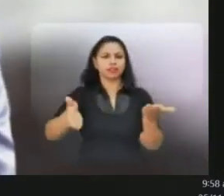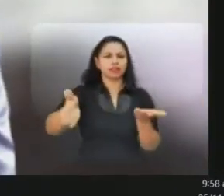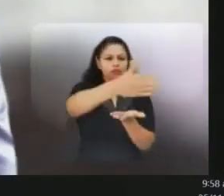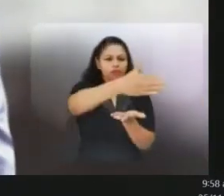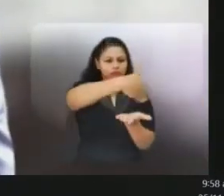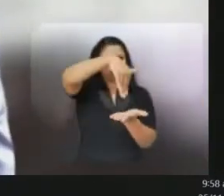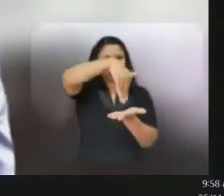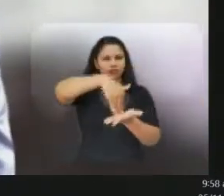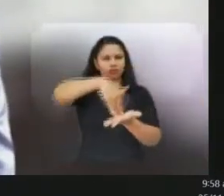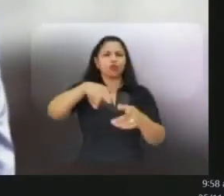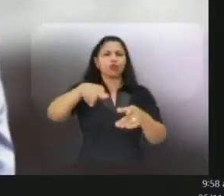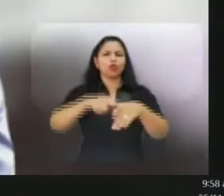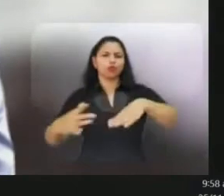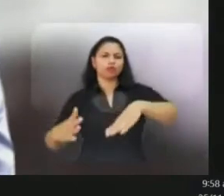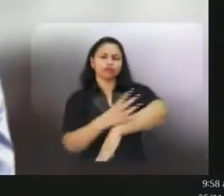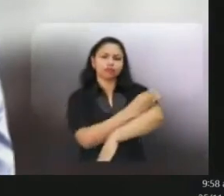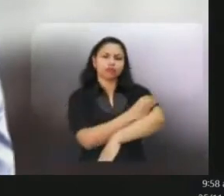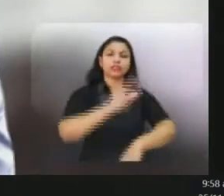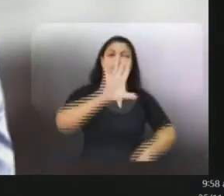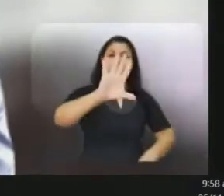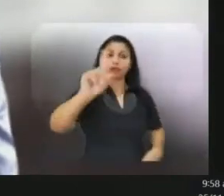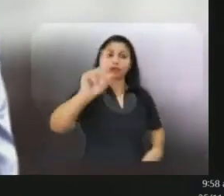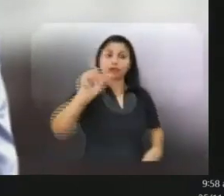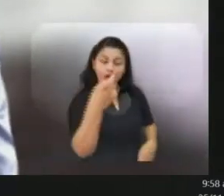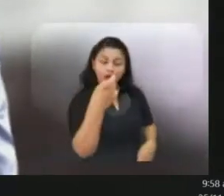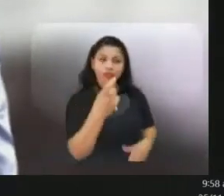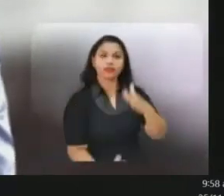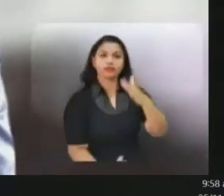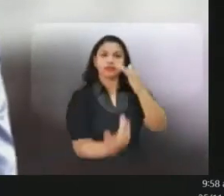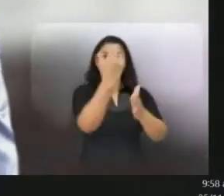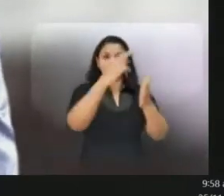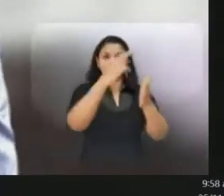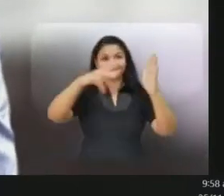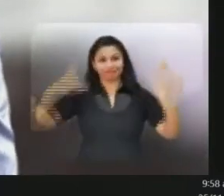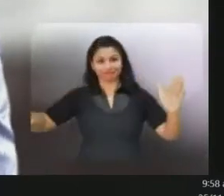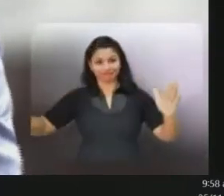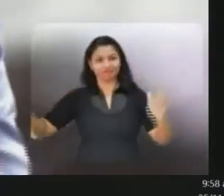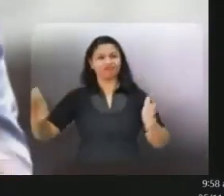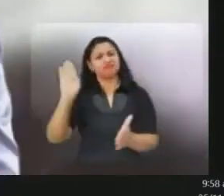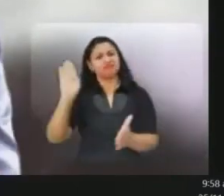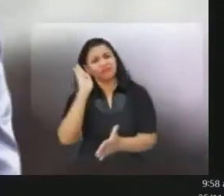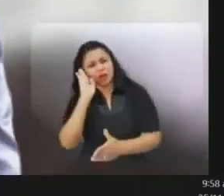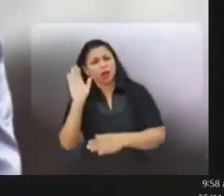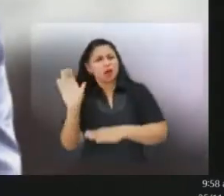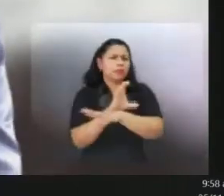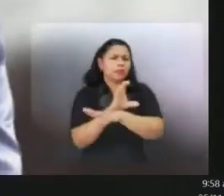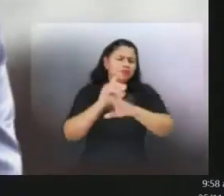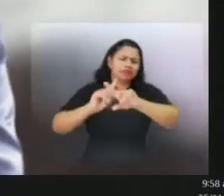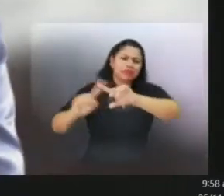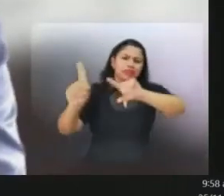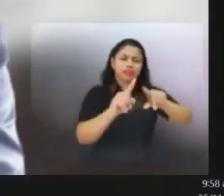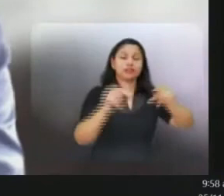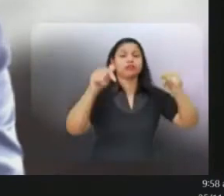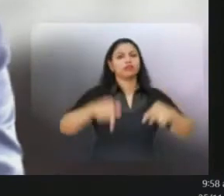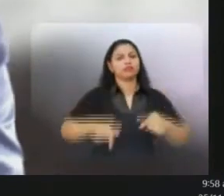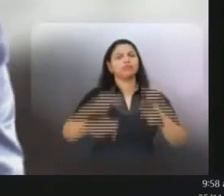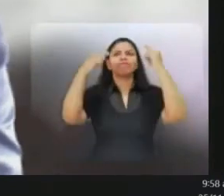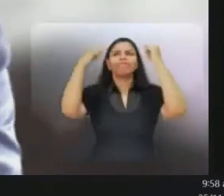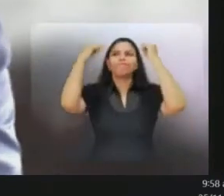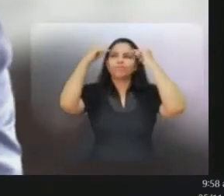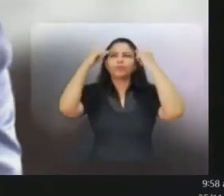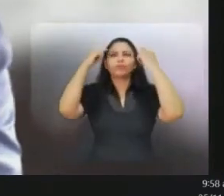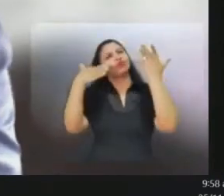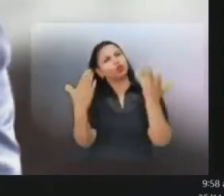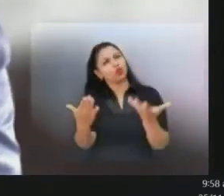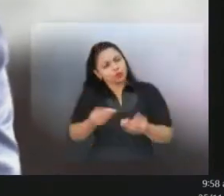de 5G o de nuevas de las tecnologías móviles, hoy están también pensando en cómo abastecer